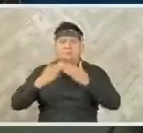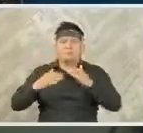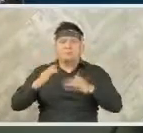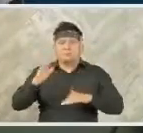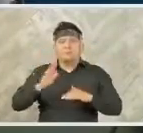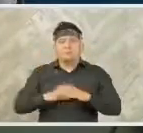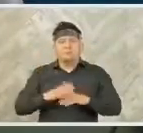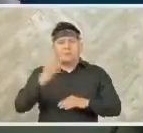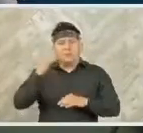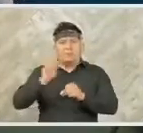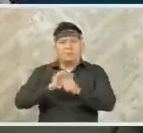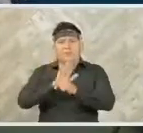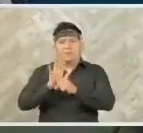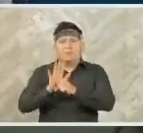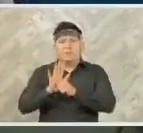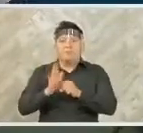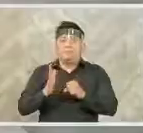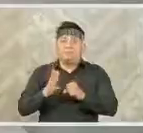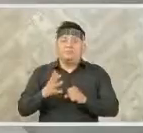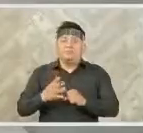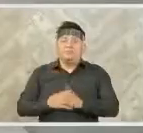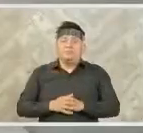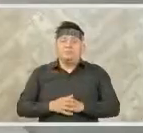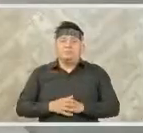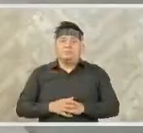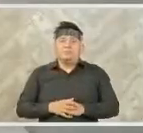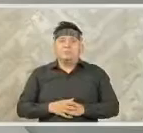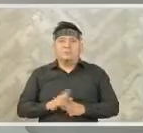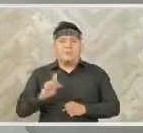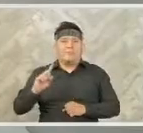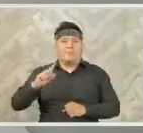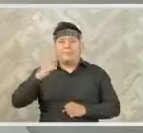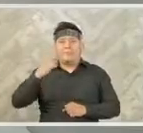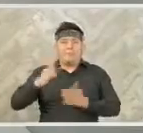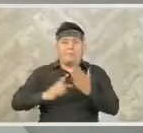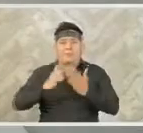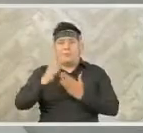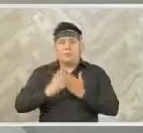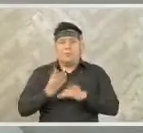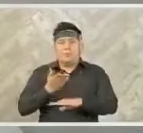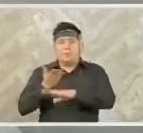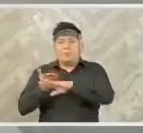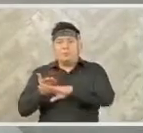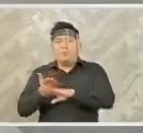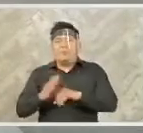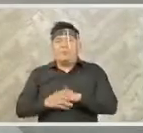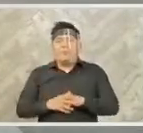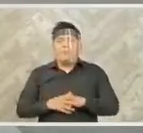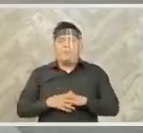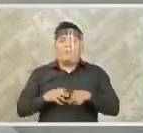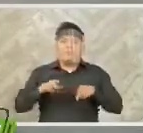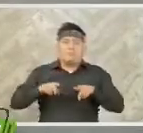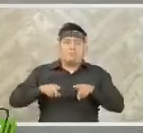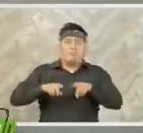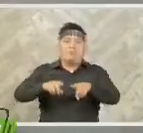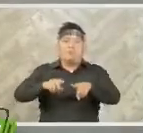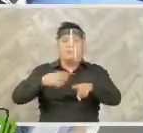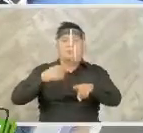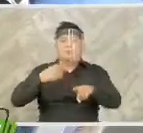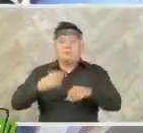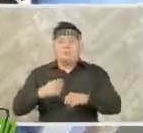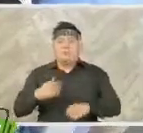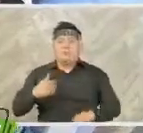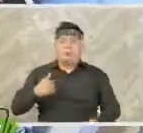de la pandemia por COVID-19. Logramos hacer un primer proyecto de tipo mixto, de tipo transversal, que se llamó De Víctimas